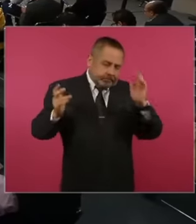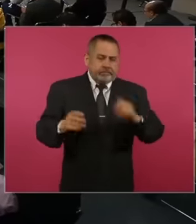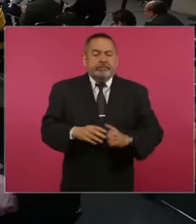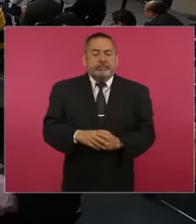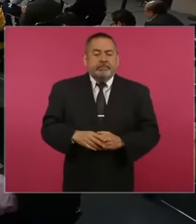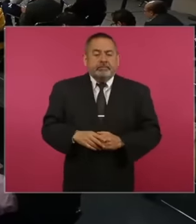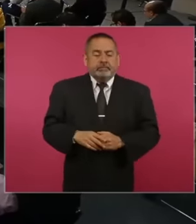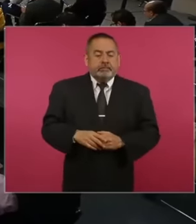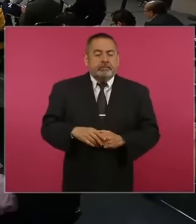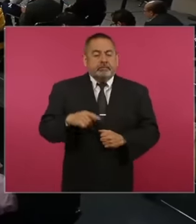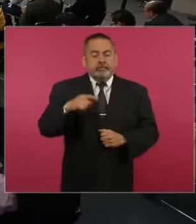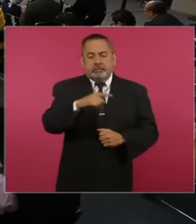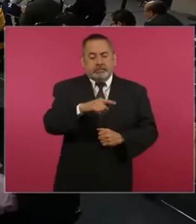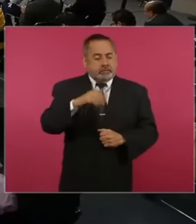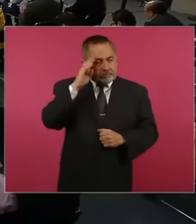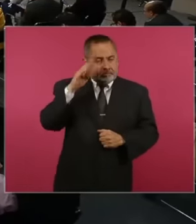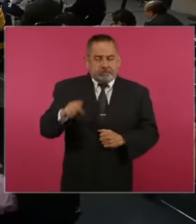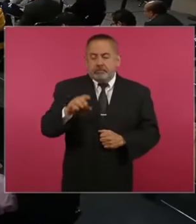el señor Sullivan,